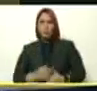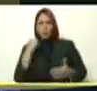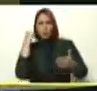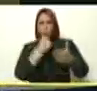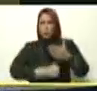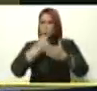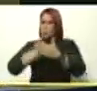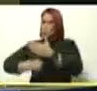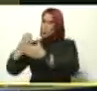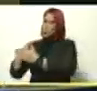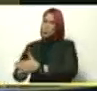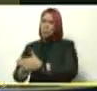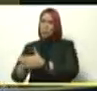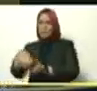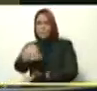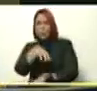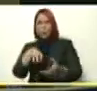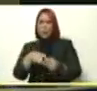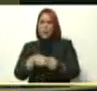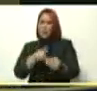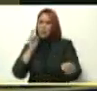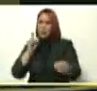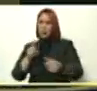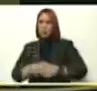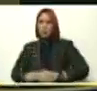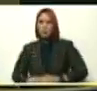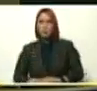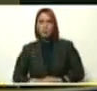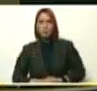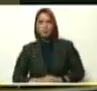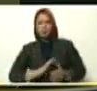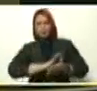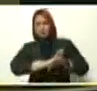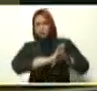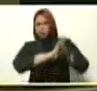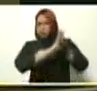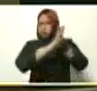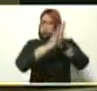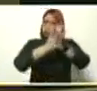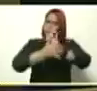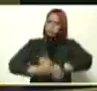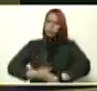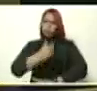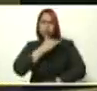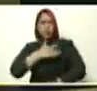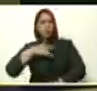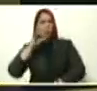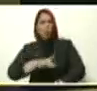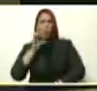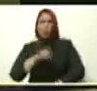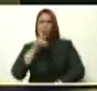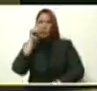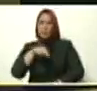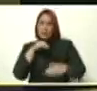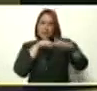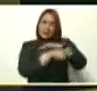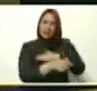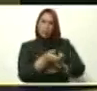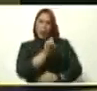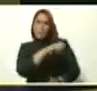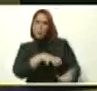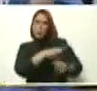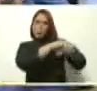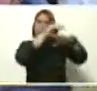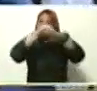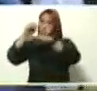combatiendo las causas externas y acabando con la indolencia y las causas internas. Así llamo al